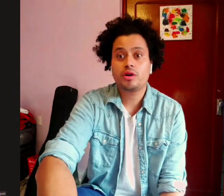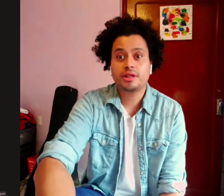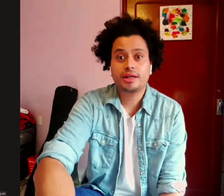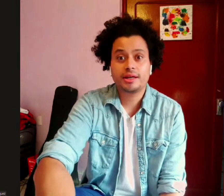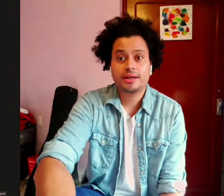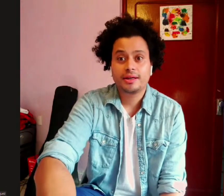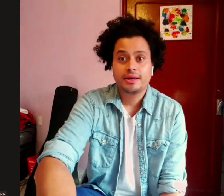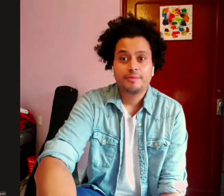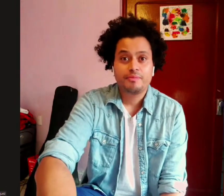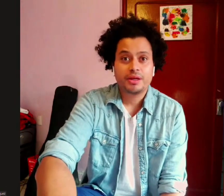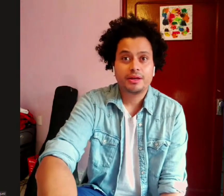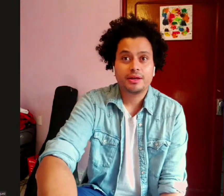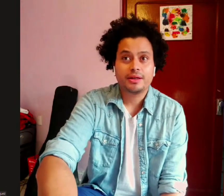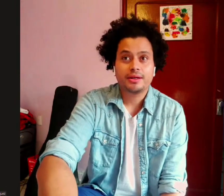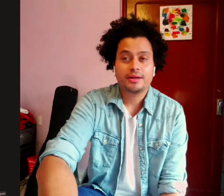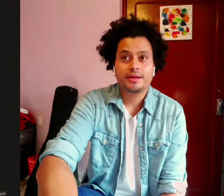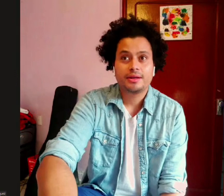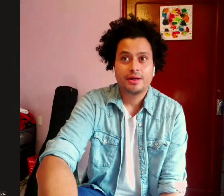protocolos de